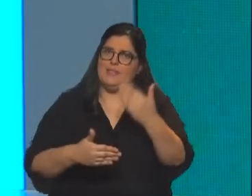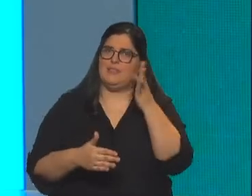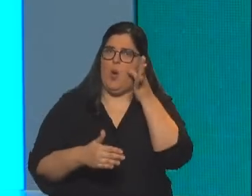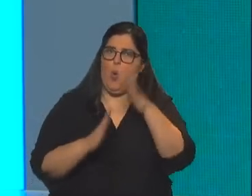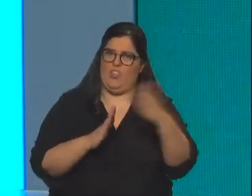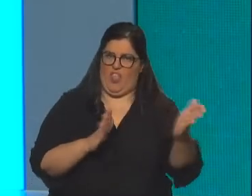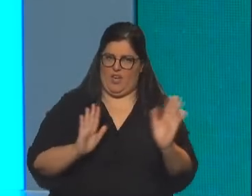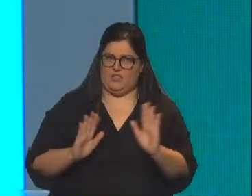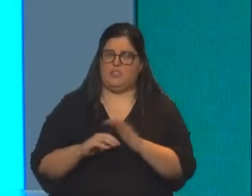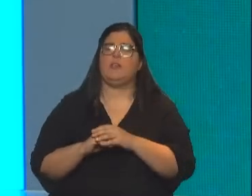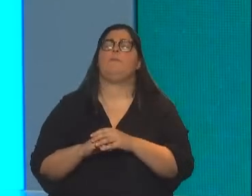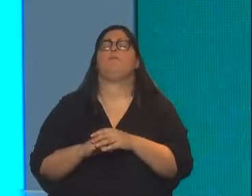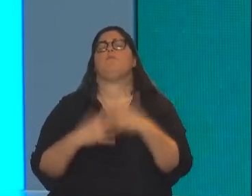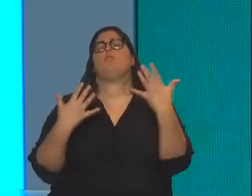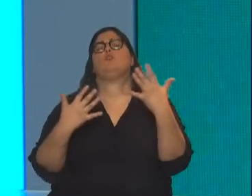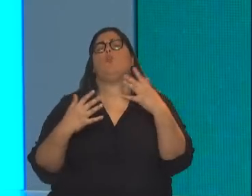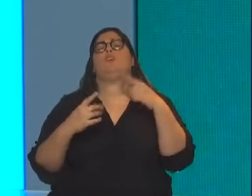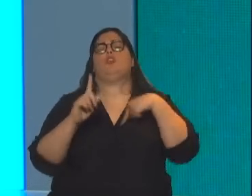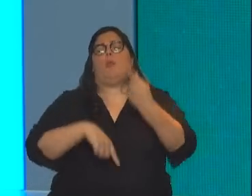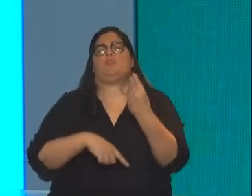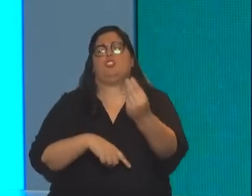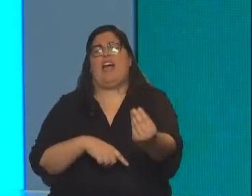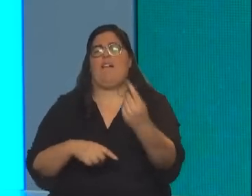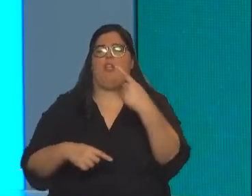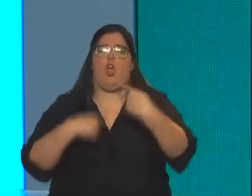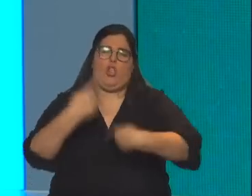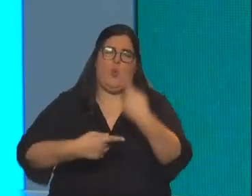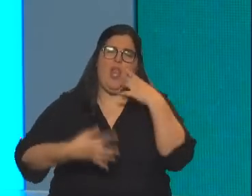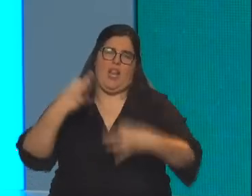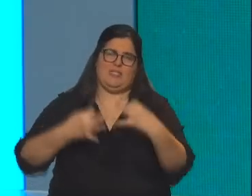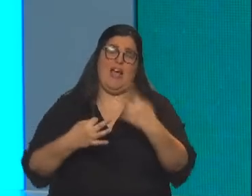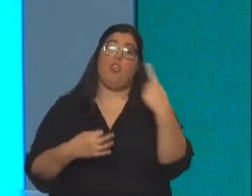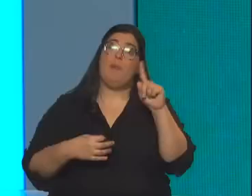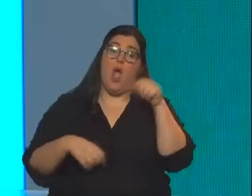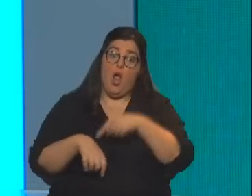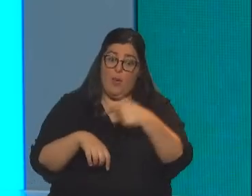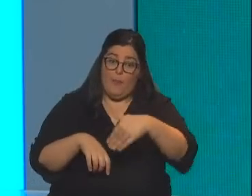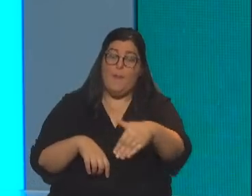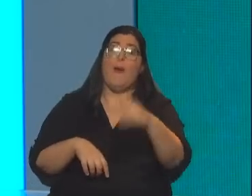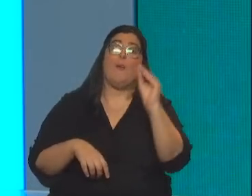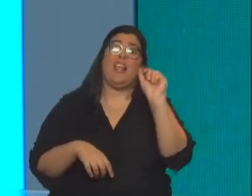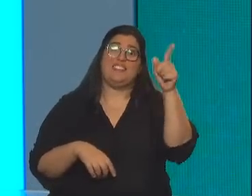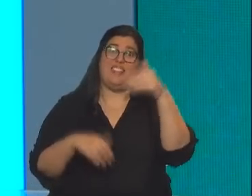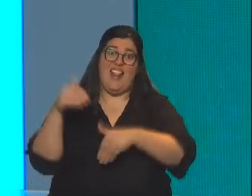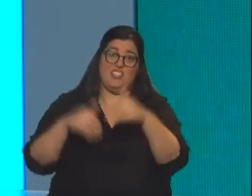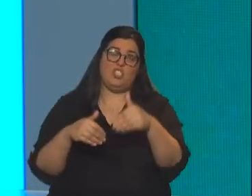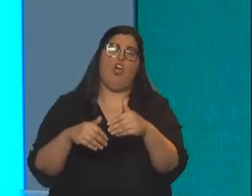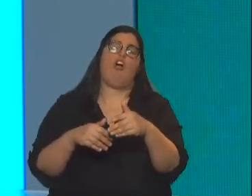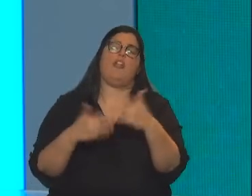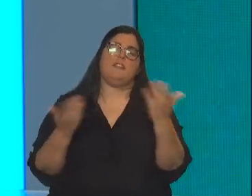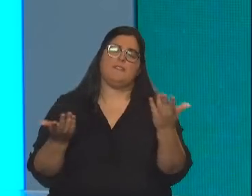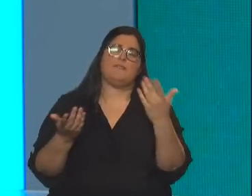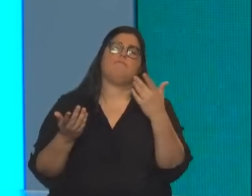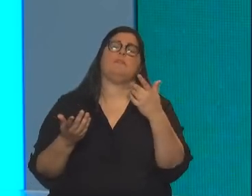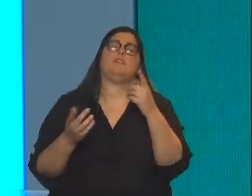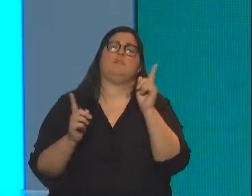seguir analizando Italia los próximos sábados, pero estamos a tan pocas horas justamente de Brasil que ya vamos a estar con este